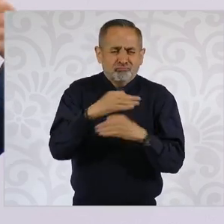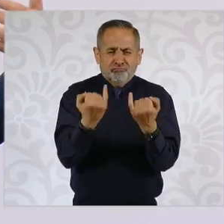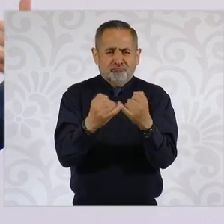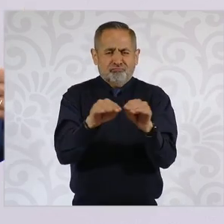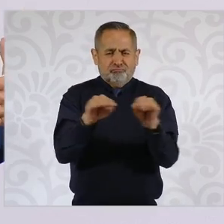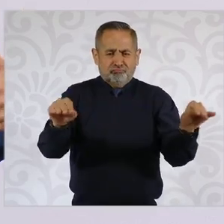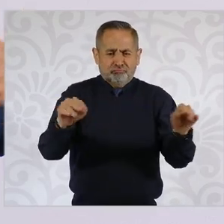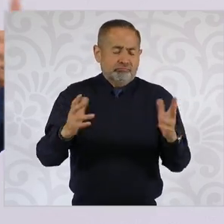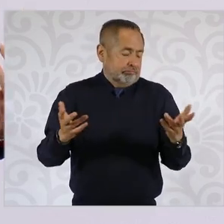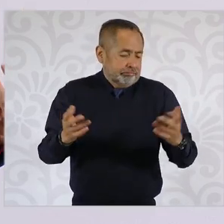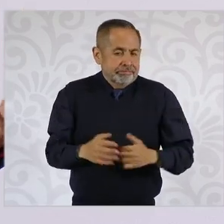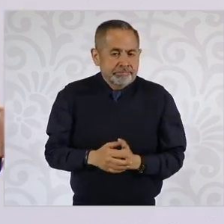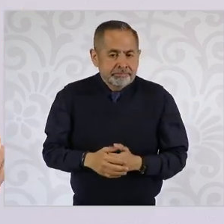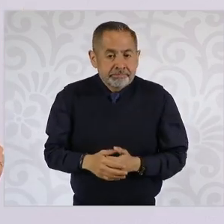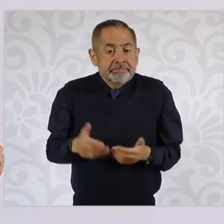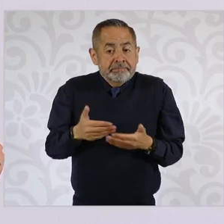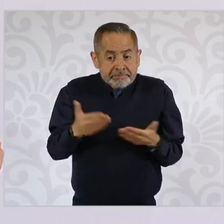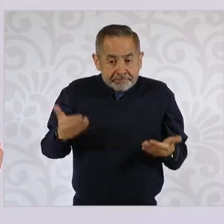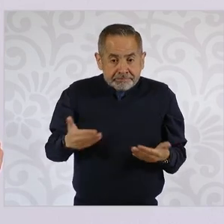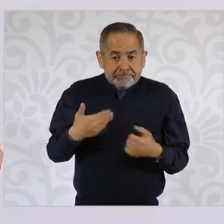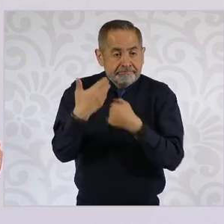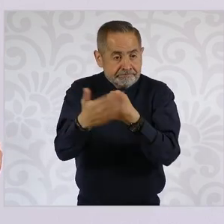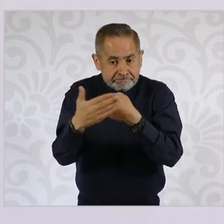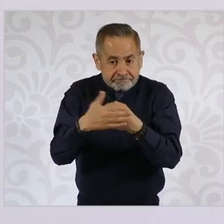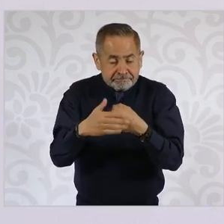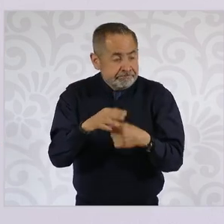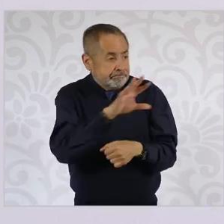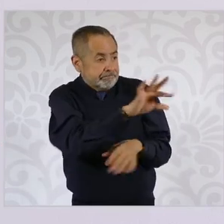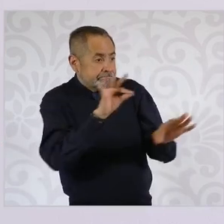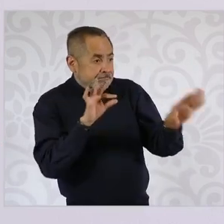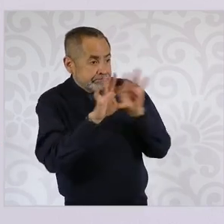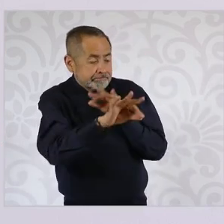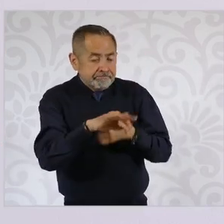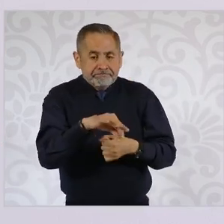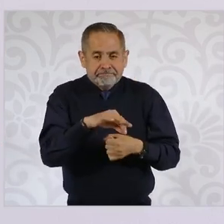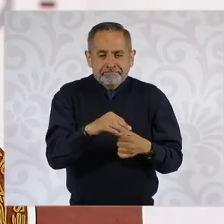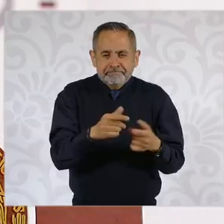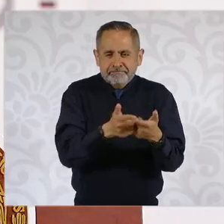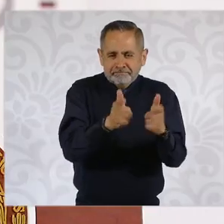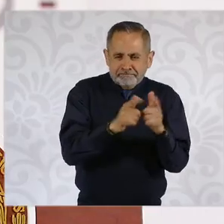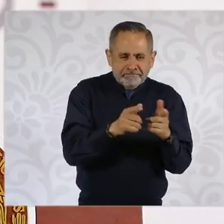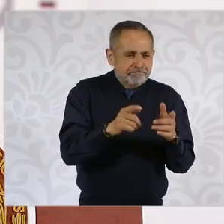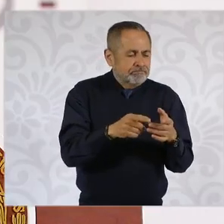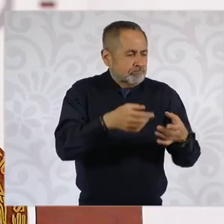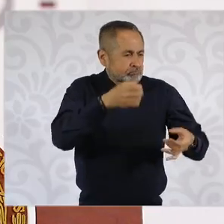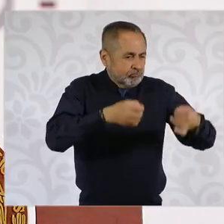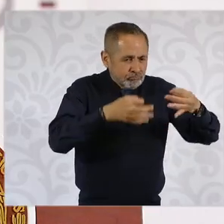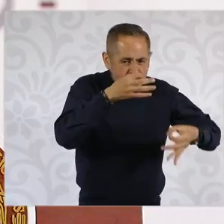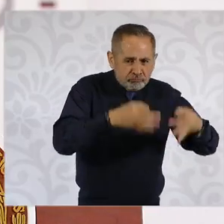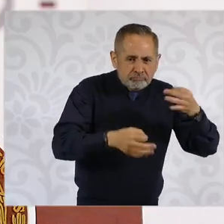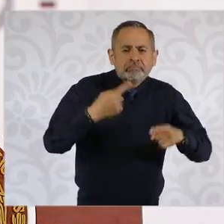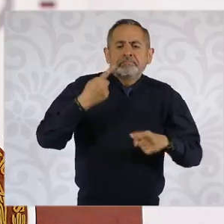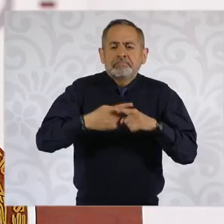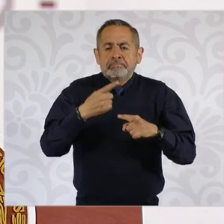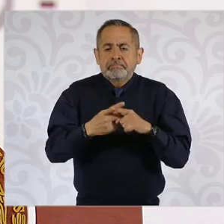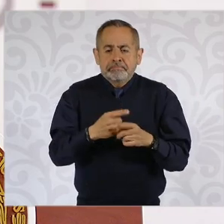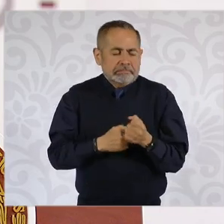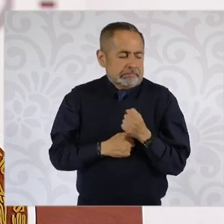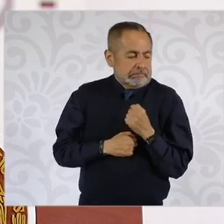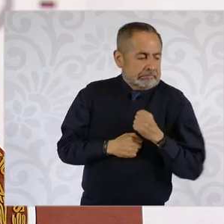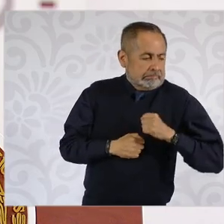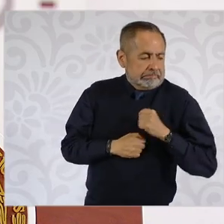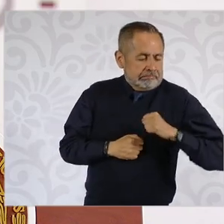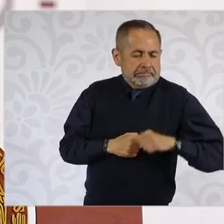Ahora, ¿qué va a pasar? Para elegir a los jueces, no depende de un grupo, no depende de las influencias que